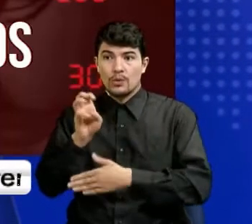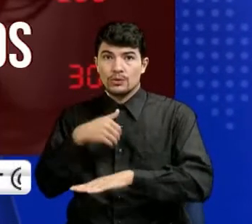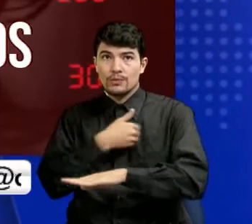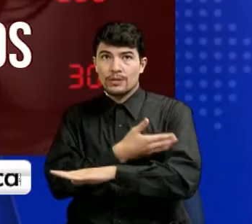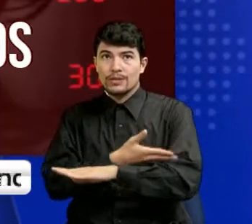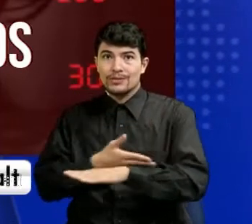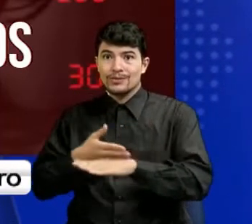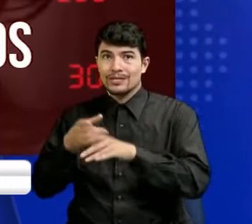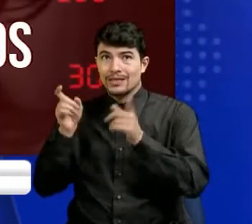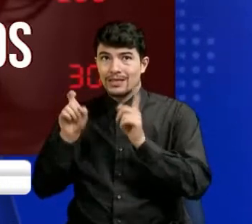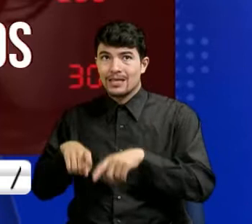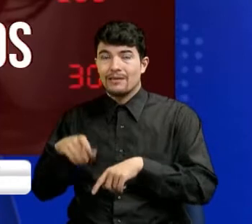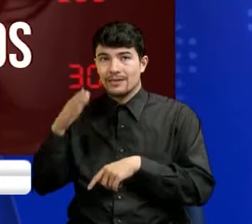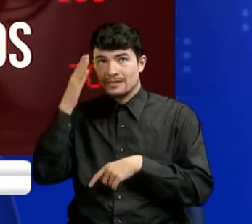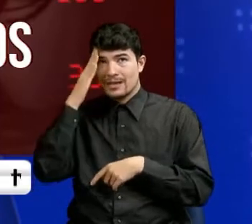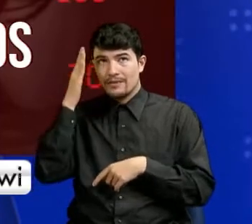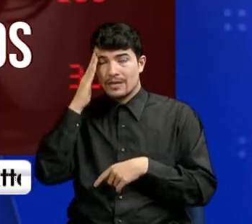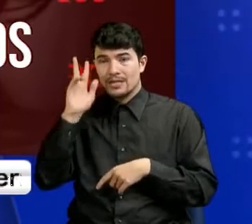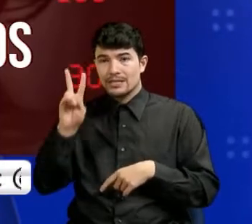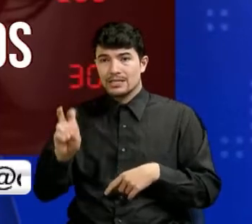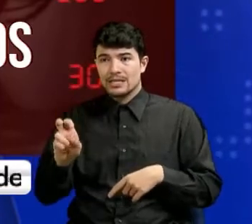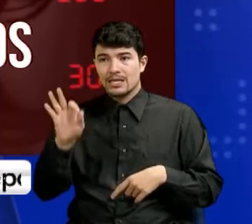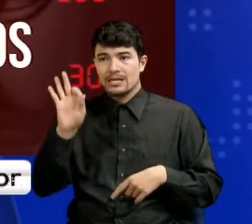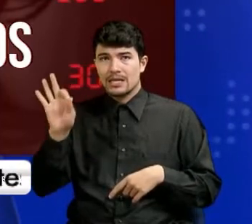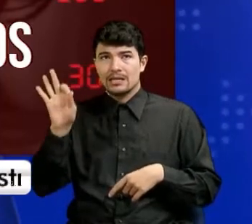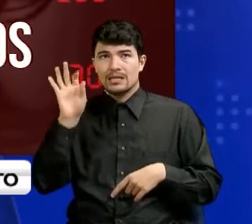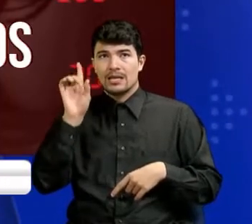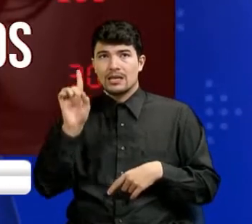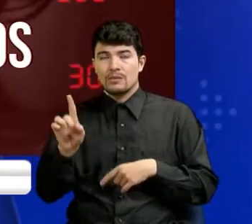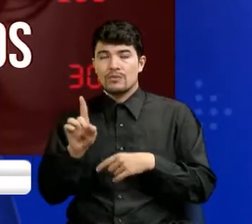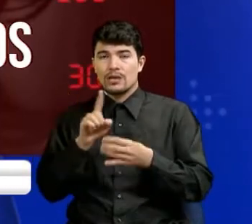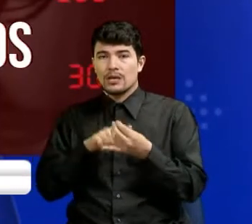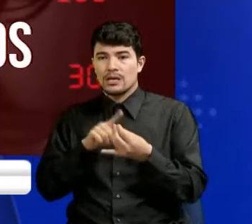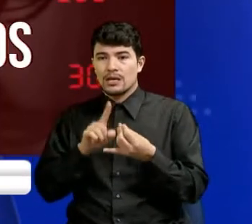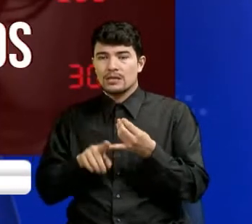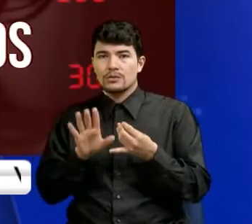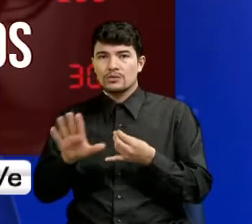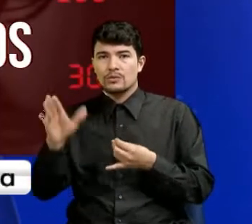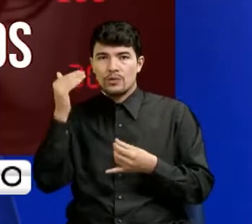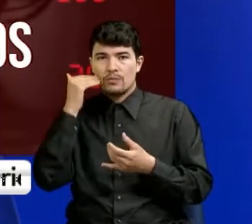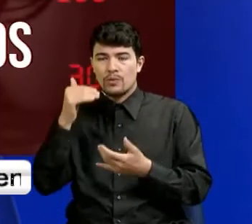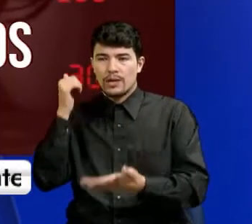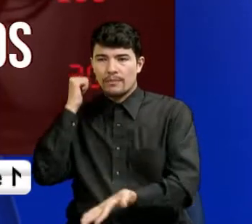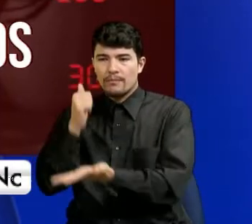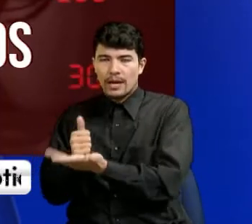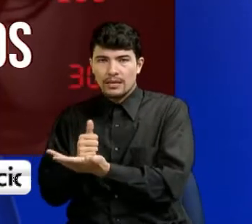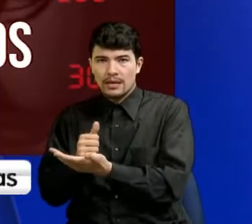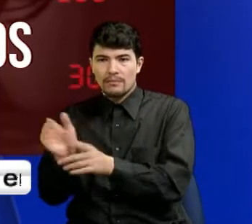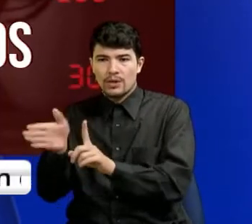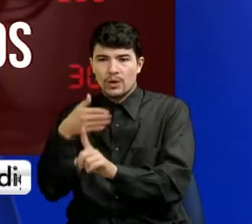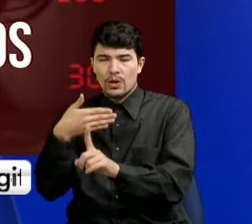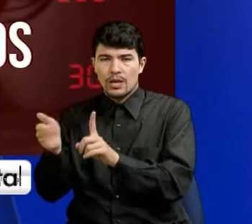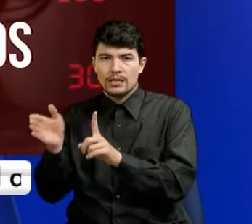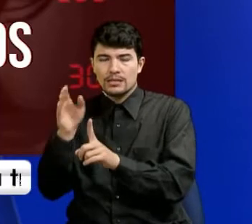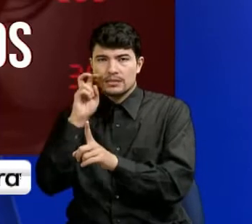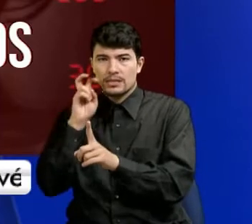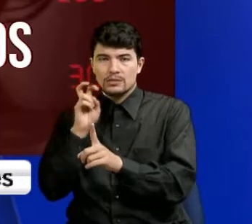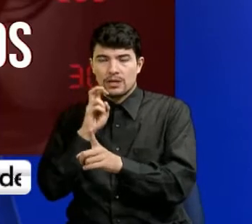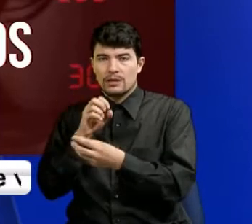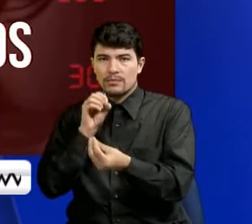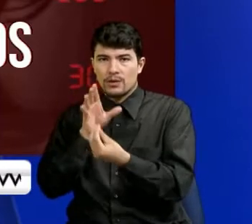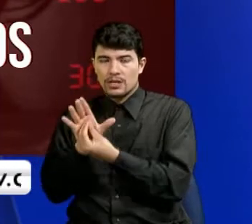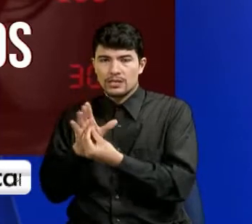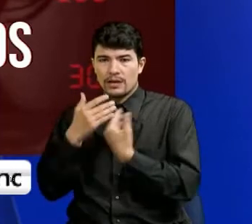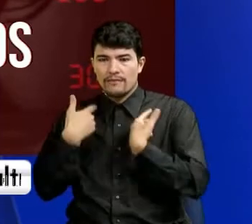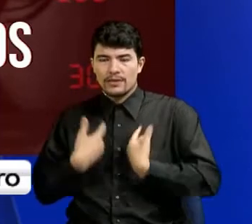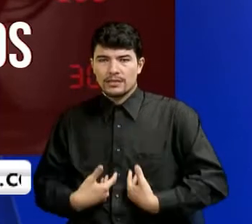hay que tener en cuenta que fueron 731 casos de feminicidios entre agresiones sexuales verbales y físicas